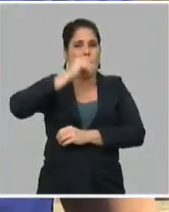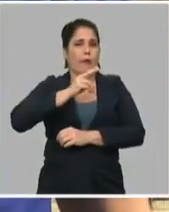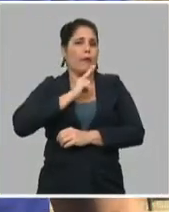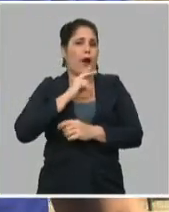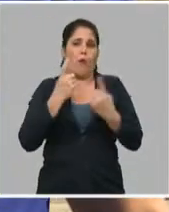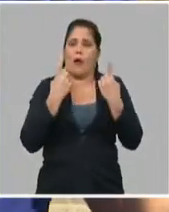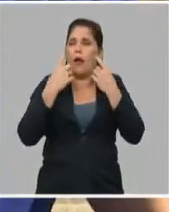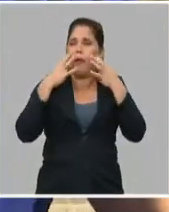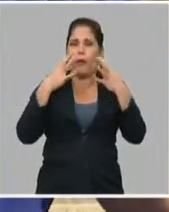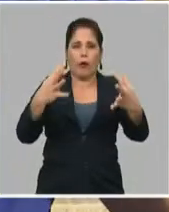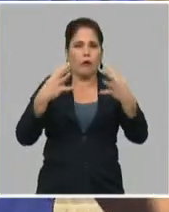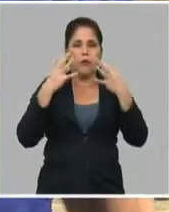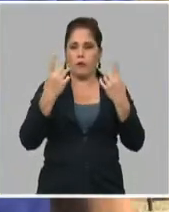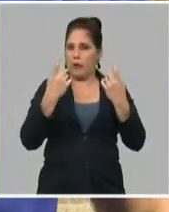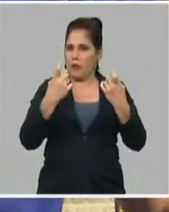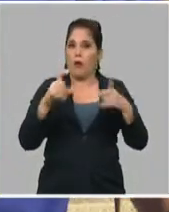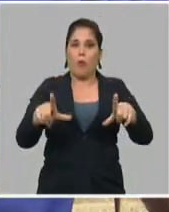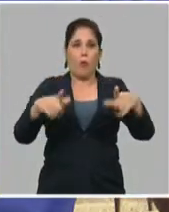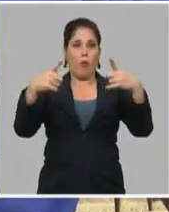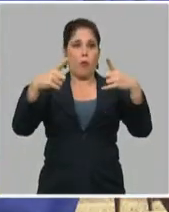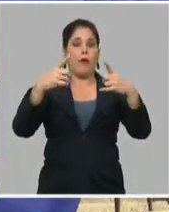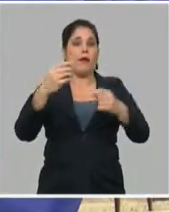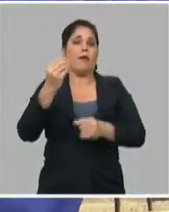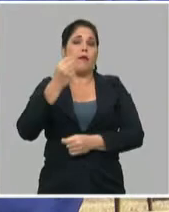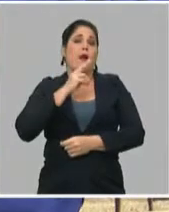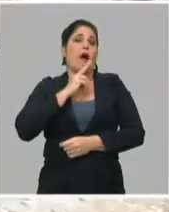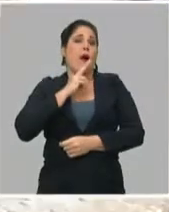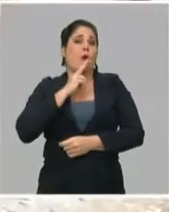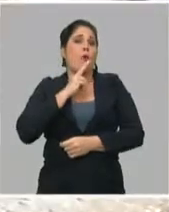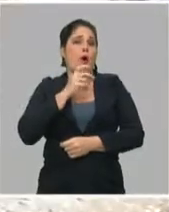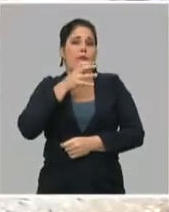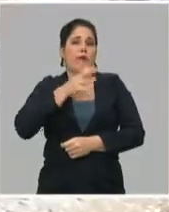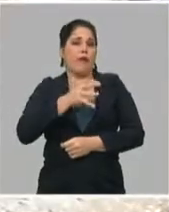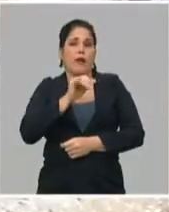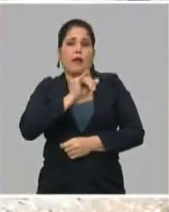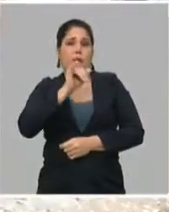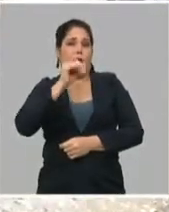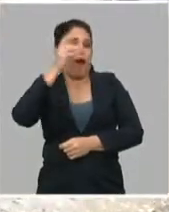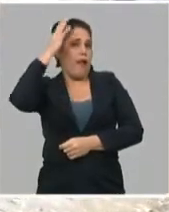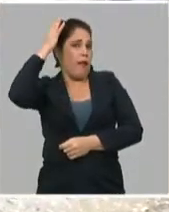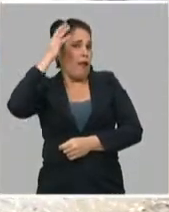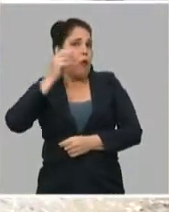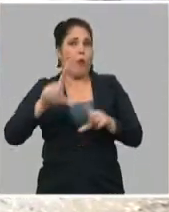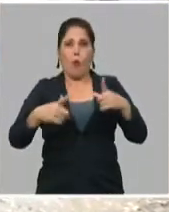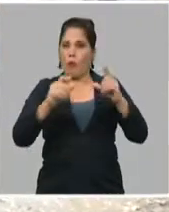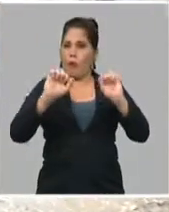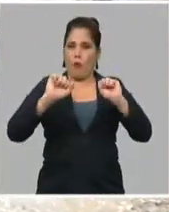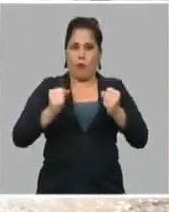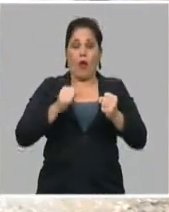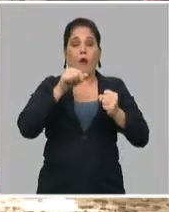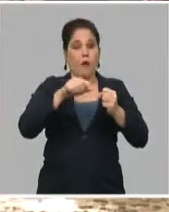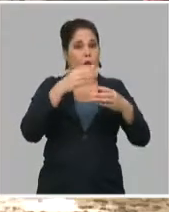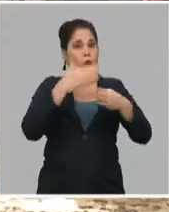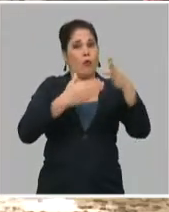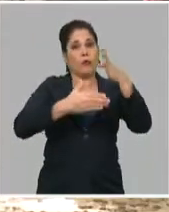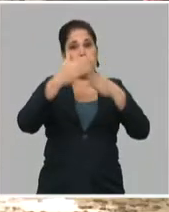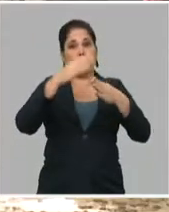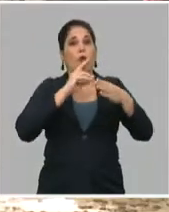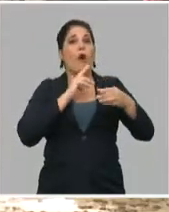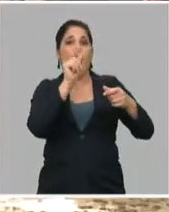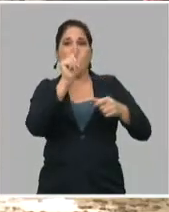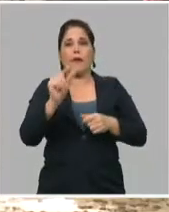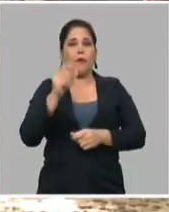inversionistas, constructores, que queremos cumplir con la voluntad ideal que nuestro comandante en jefe. Lo que acá conocen como la construcción de un